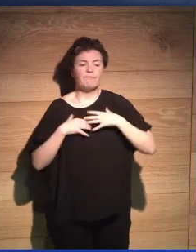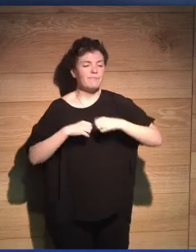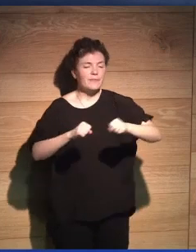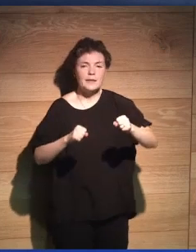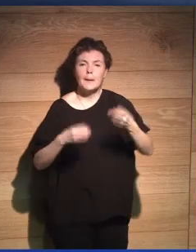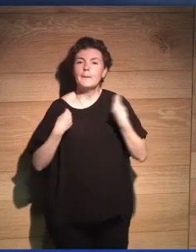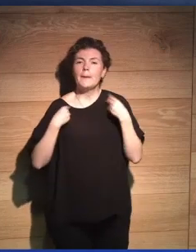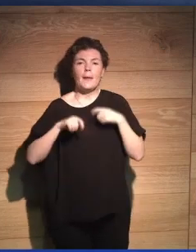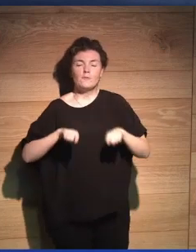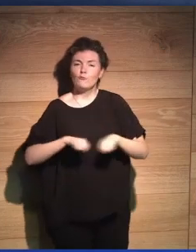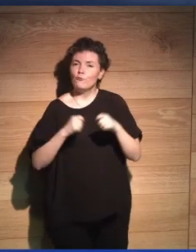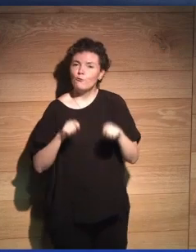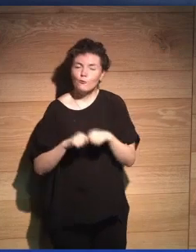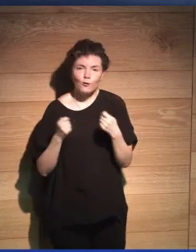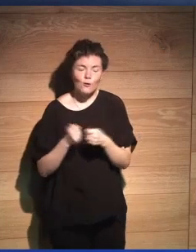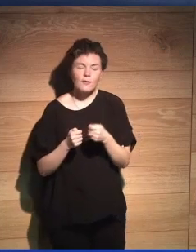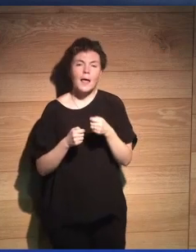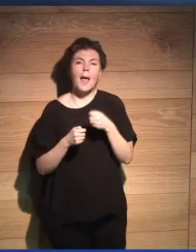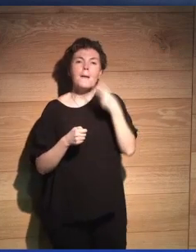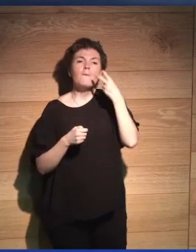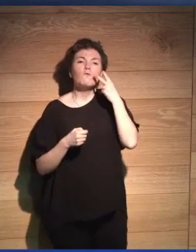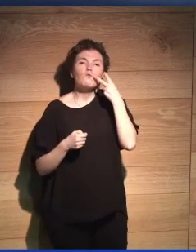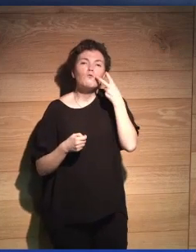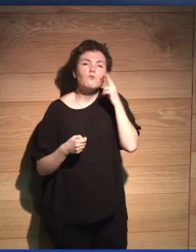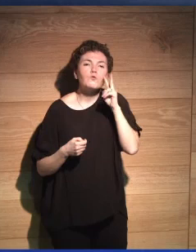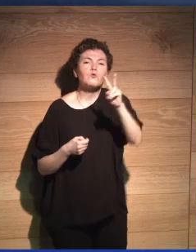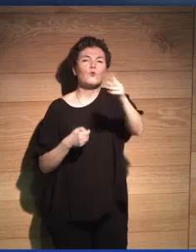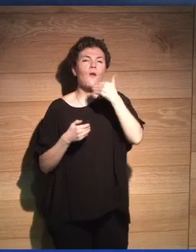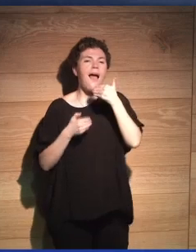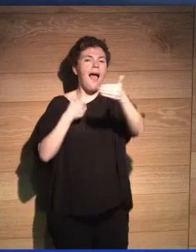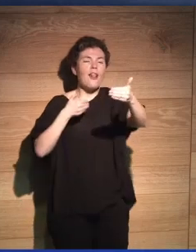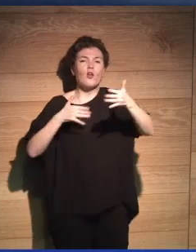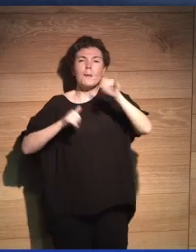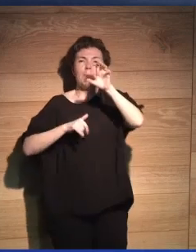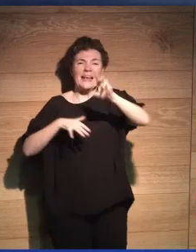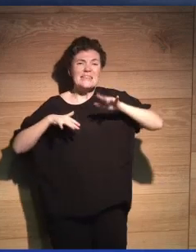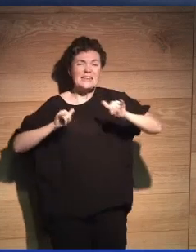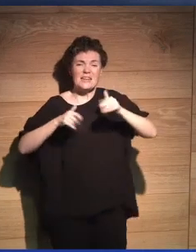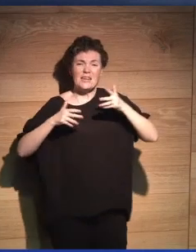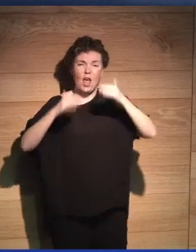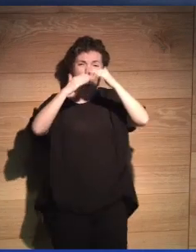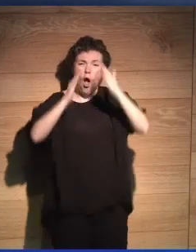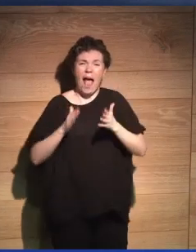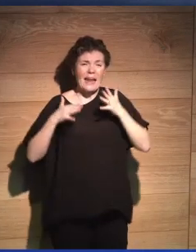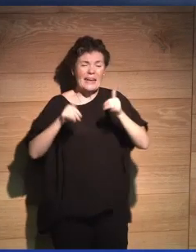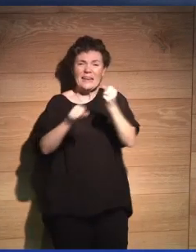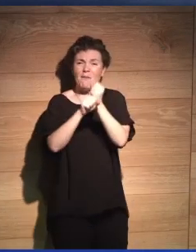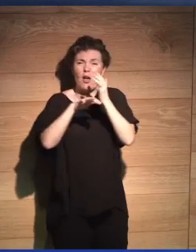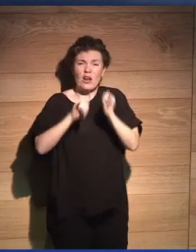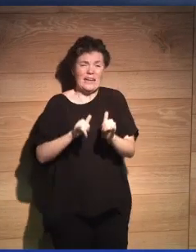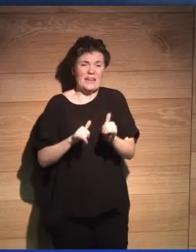vida truncada y sin una perspectiva futura, ni de patria, ni de hogar, ni de